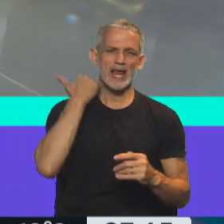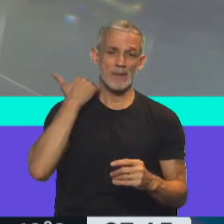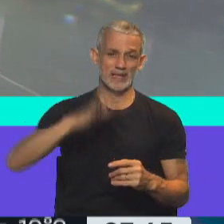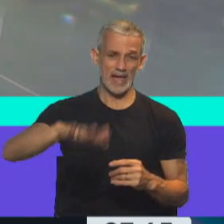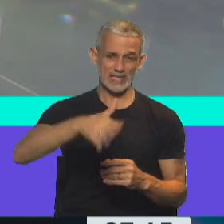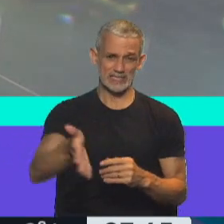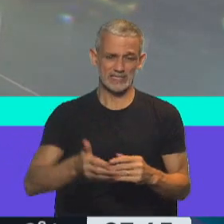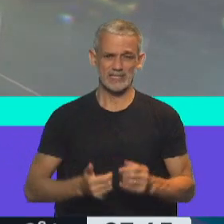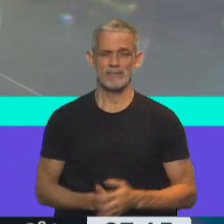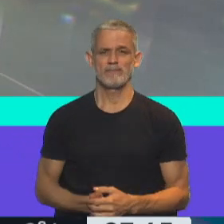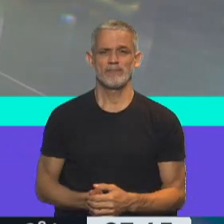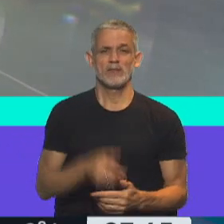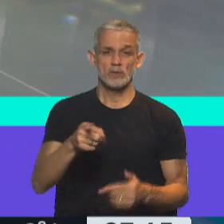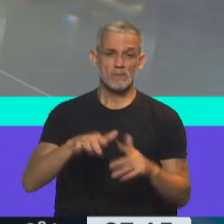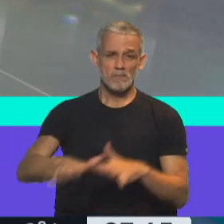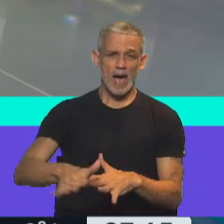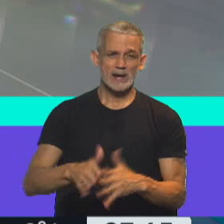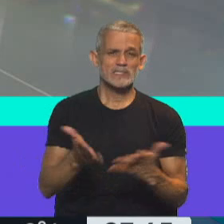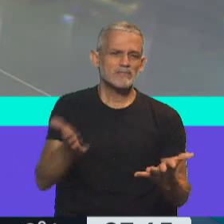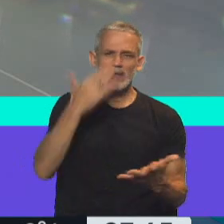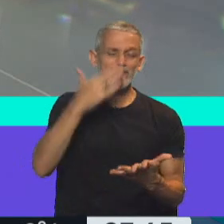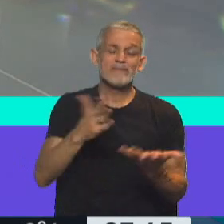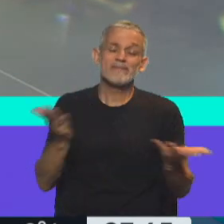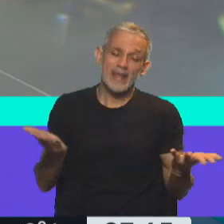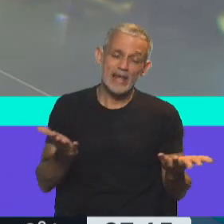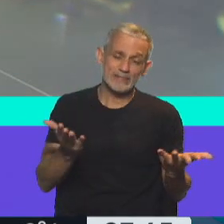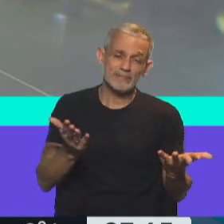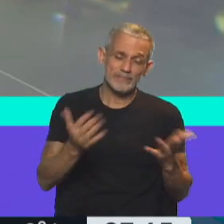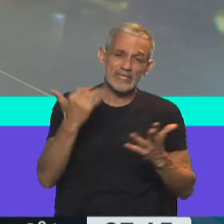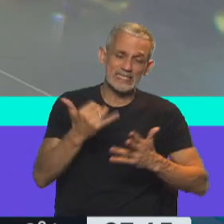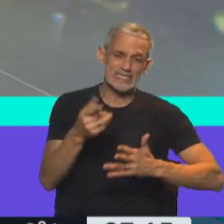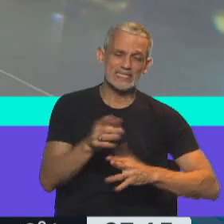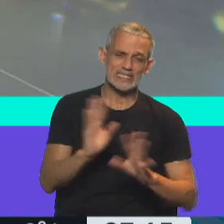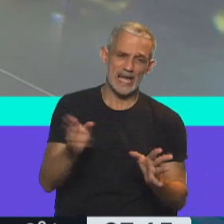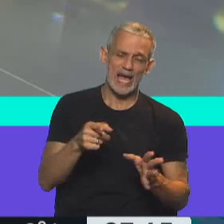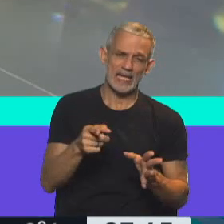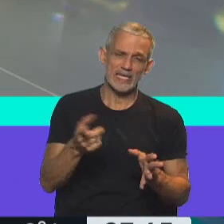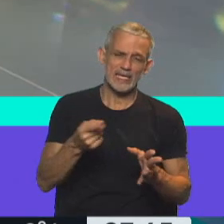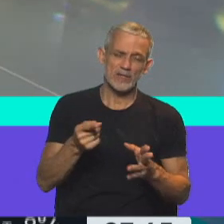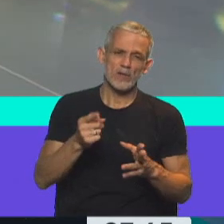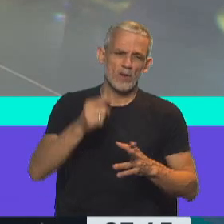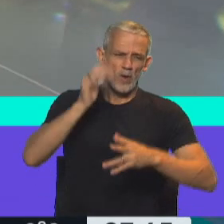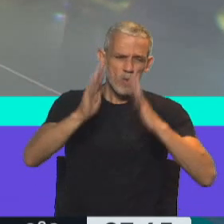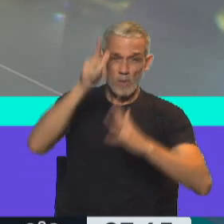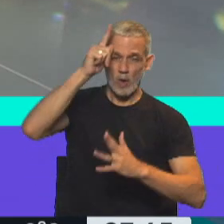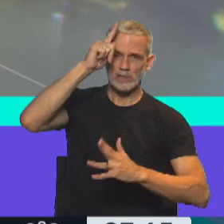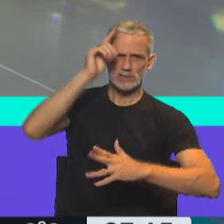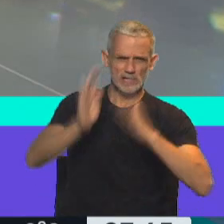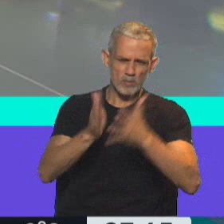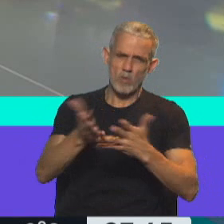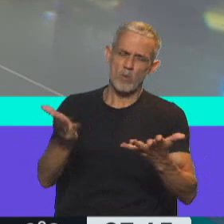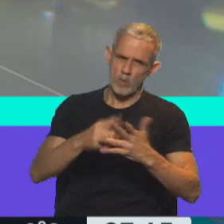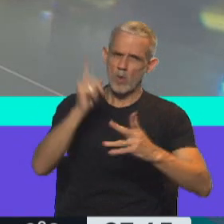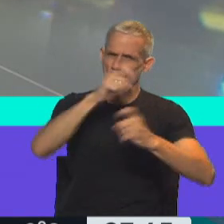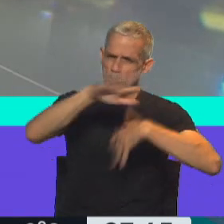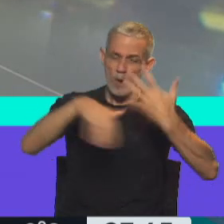y esta movilización que terminó lamentablemente con hechos de represión de parte de la policía, de